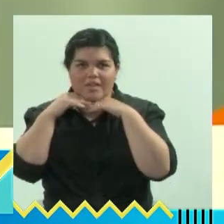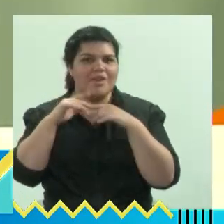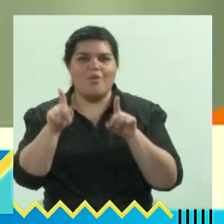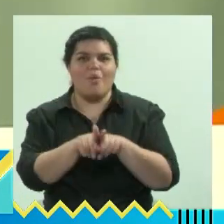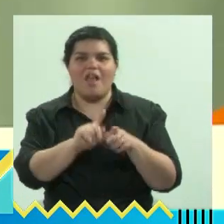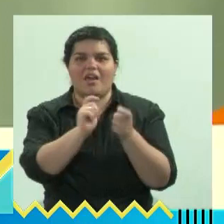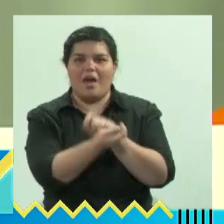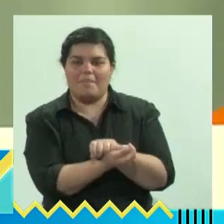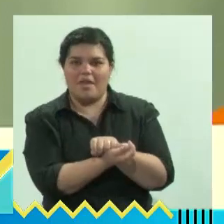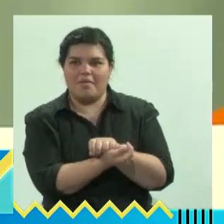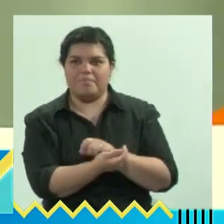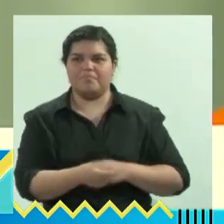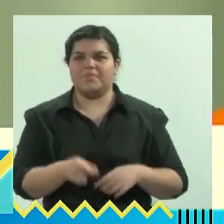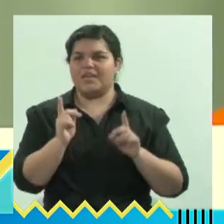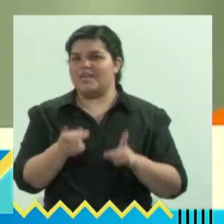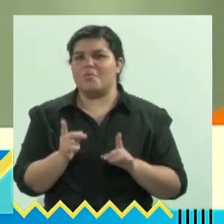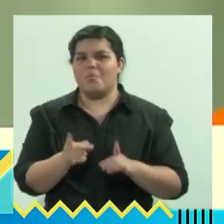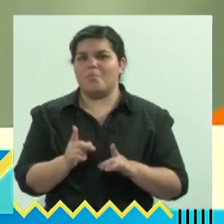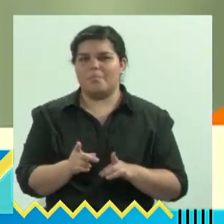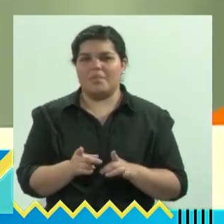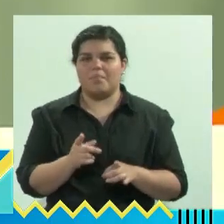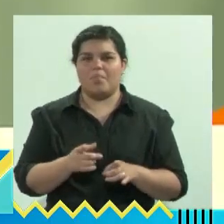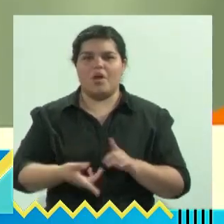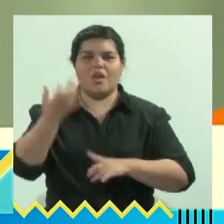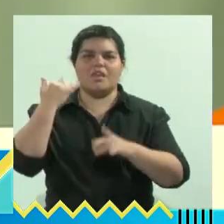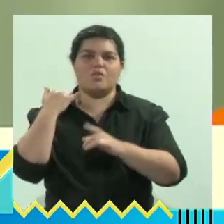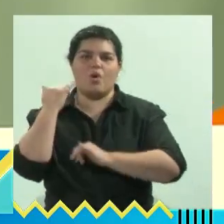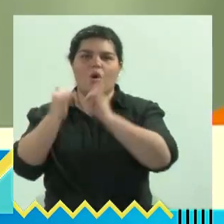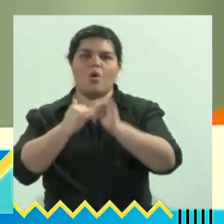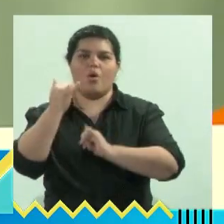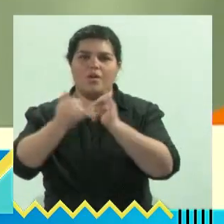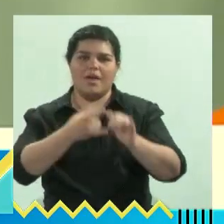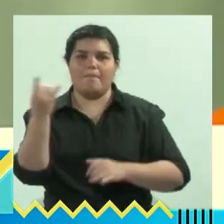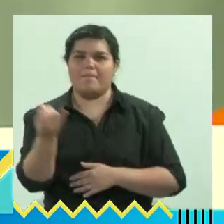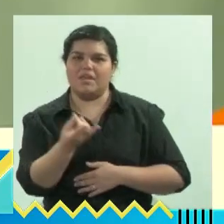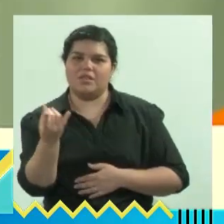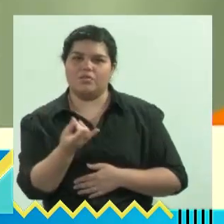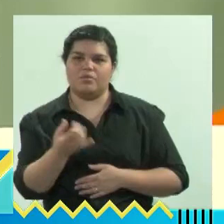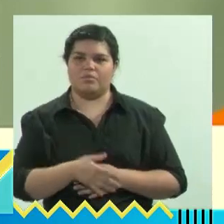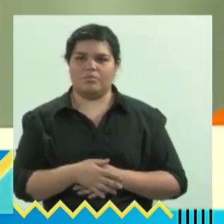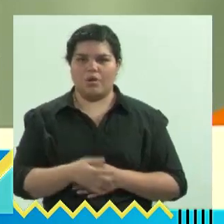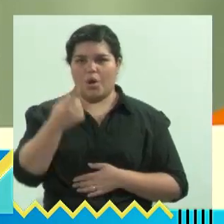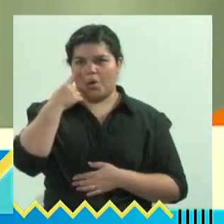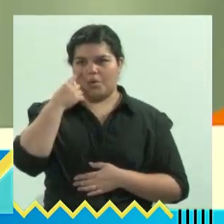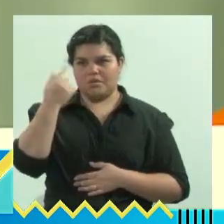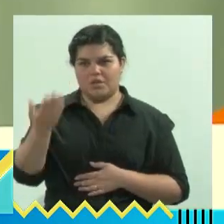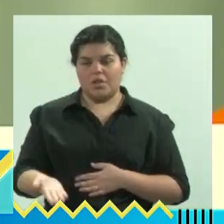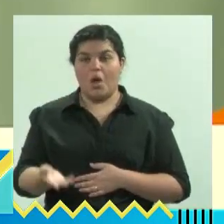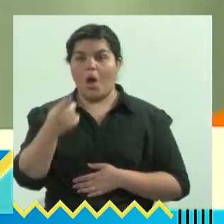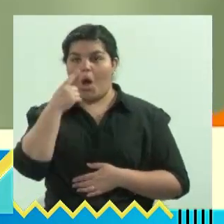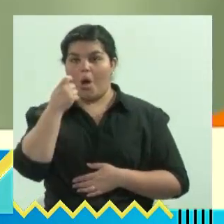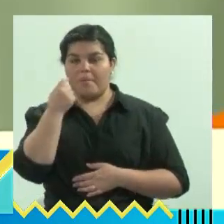las leyendas y los mitos. Hay una historia que es muy conocida, muy popular, que es la de un chico que conoce a una chica en un